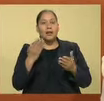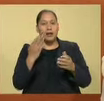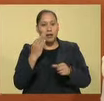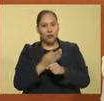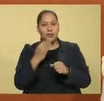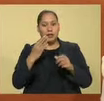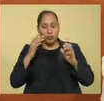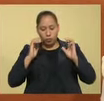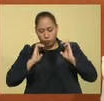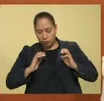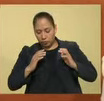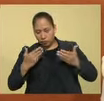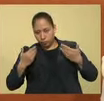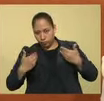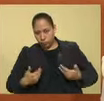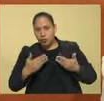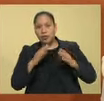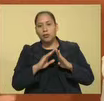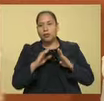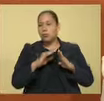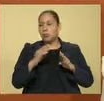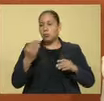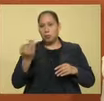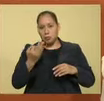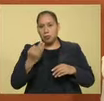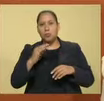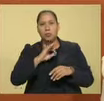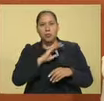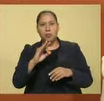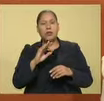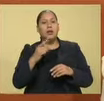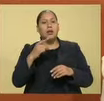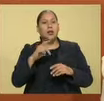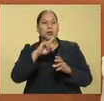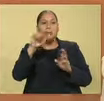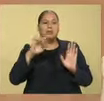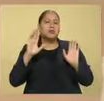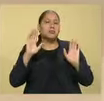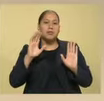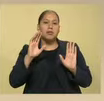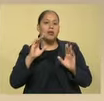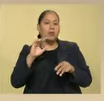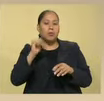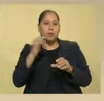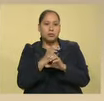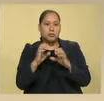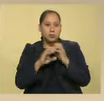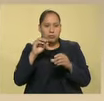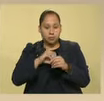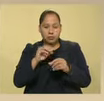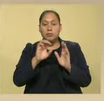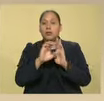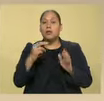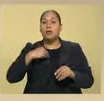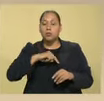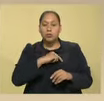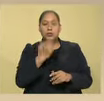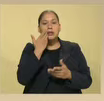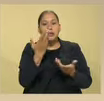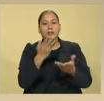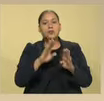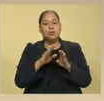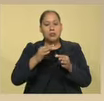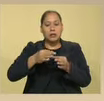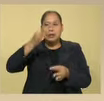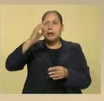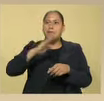nuestros atributos vamos a enseñarlos y sacarles partido. Y lo demás, pues lo vamos a ocultar. Y en este caso, lo que nosotros queremos ganar son